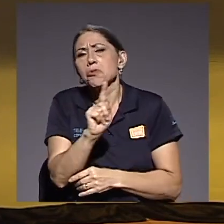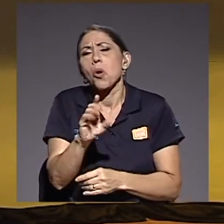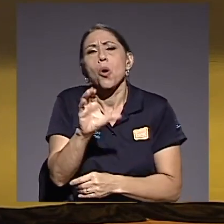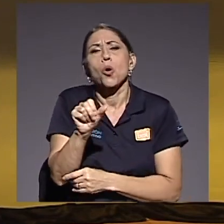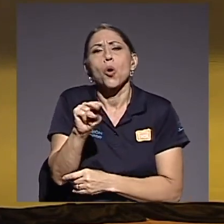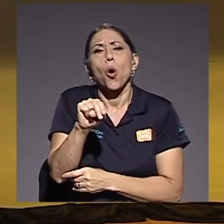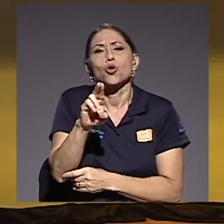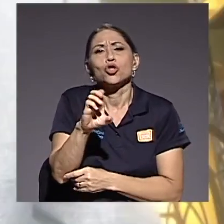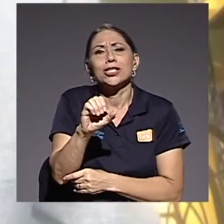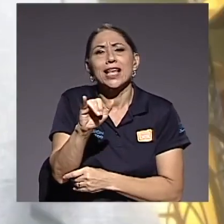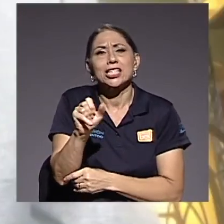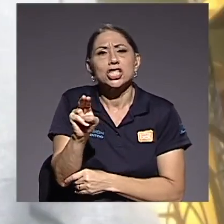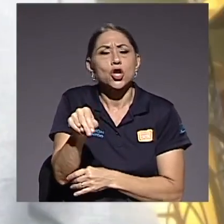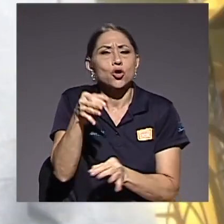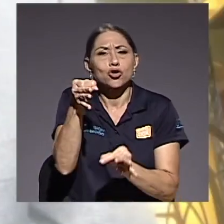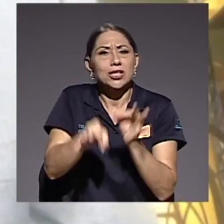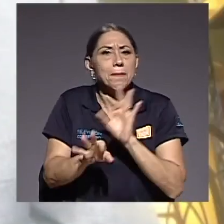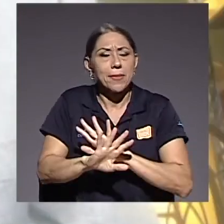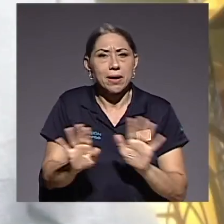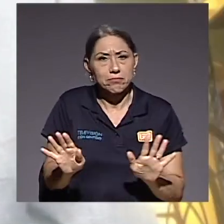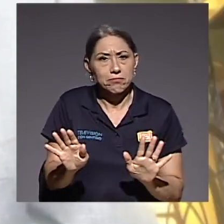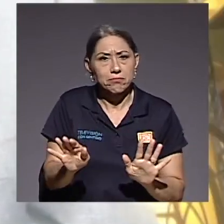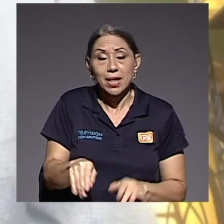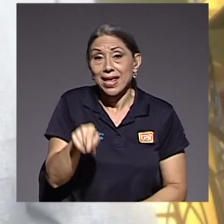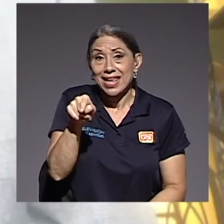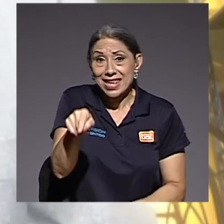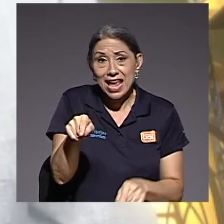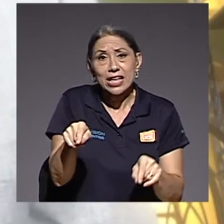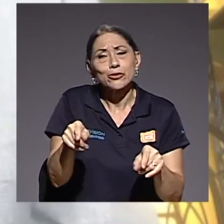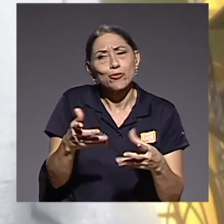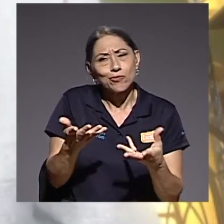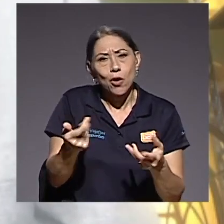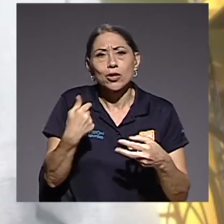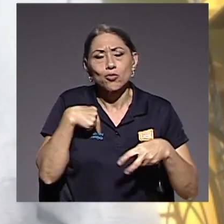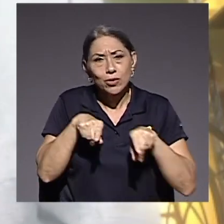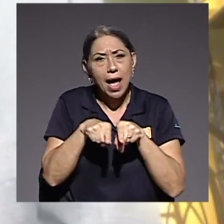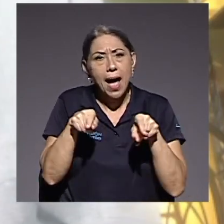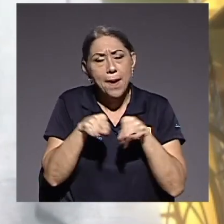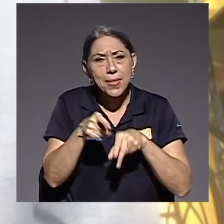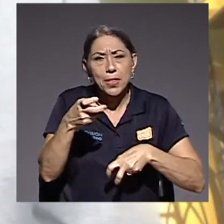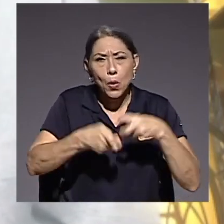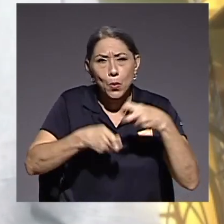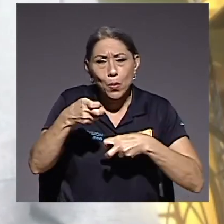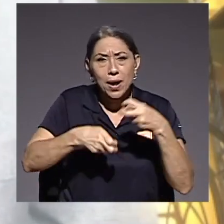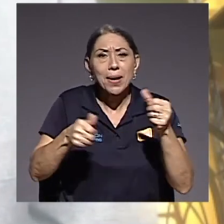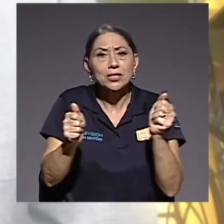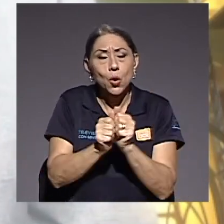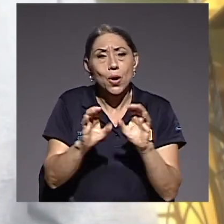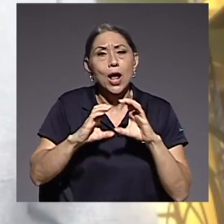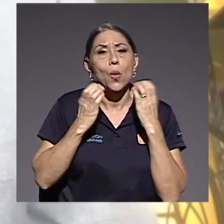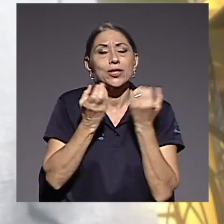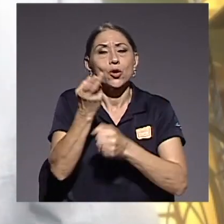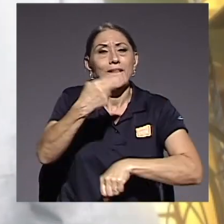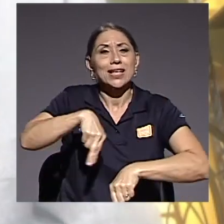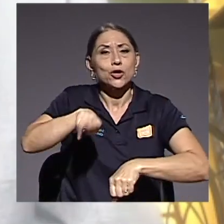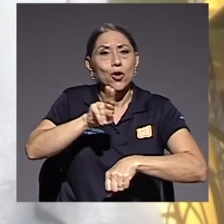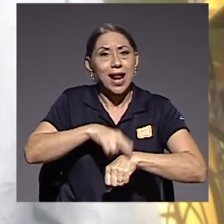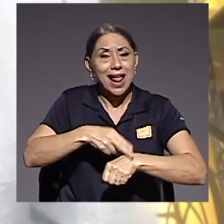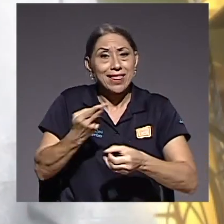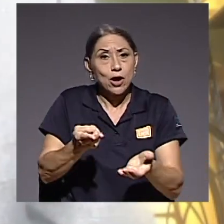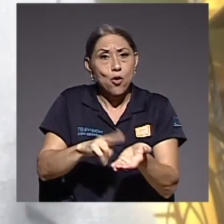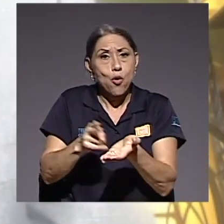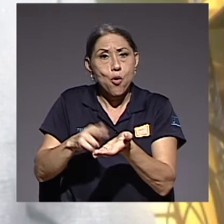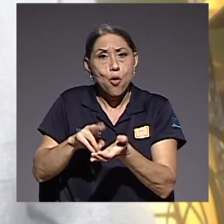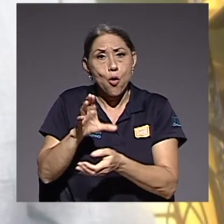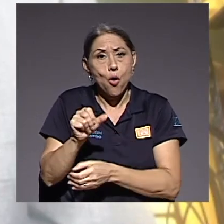esa concesión, aunque también tengo mis problemas con la Comisión Nacional de Concesiones, para eso